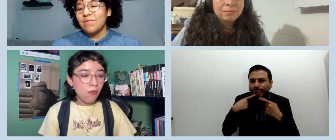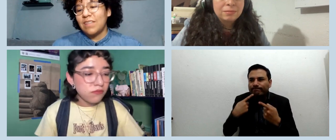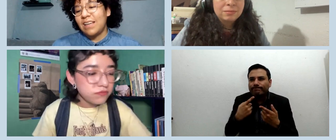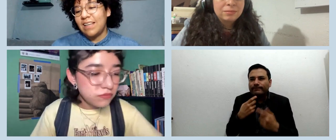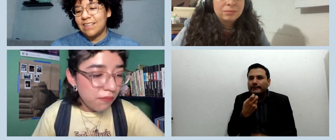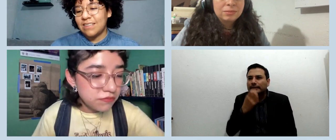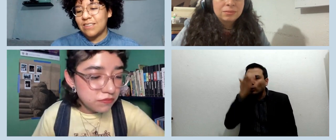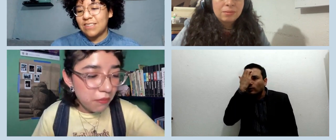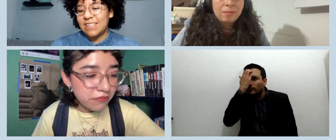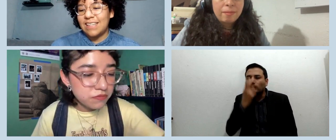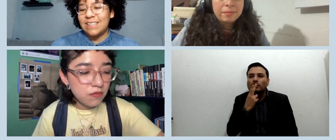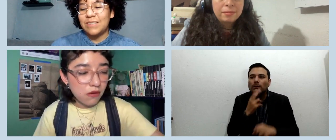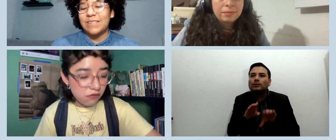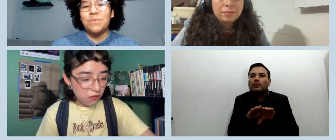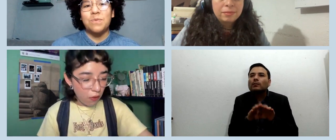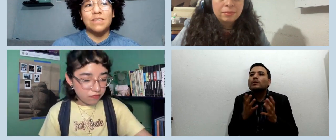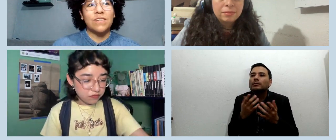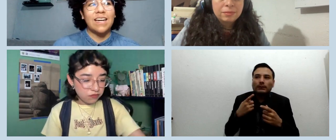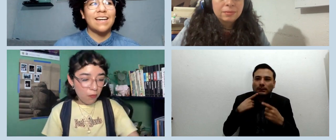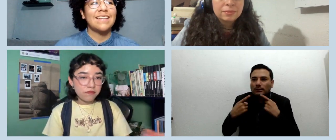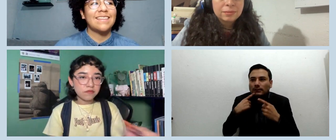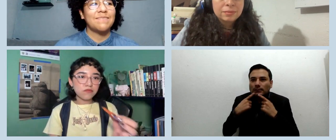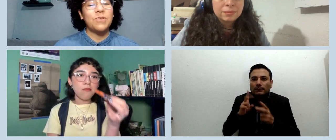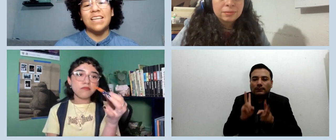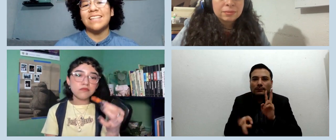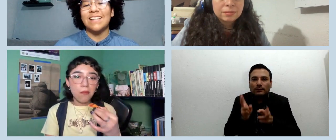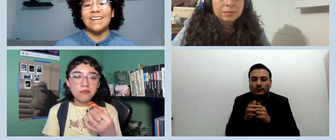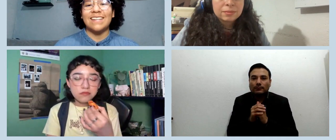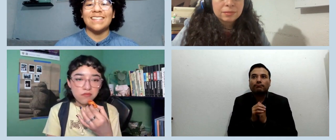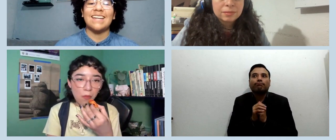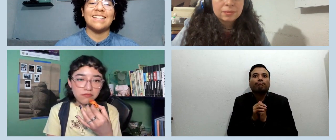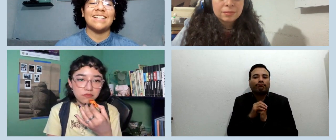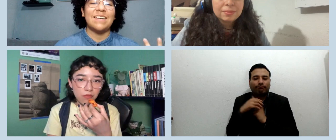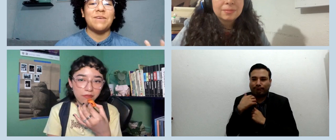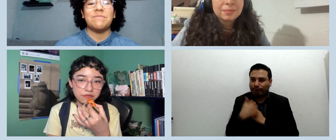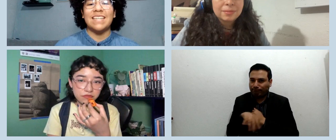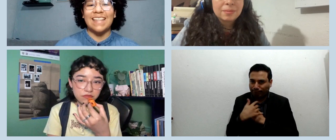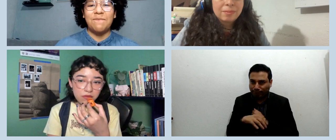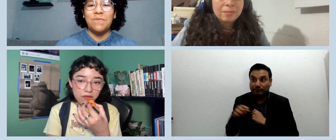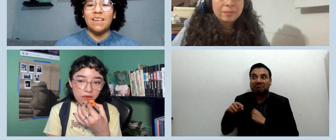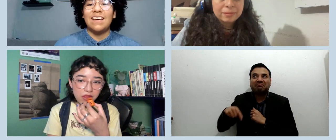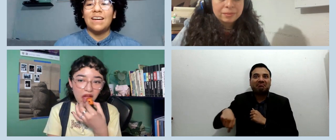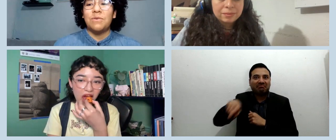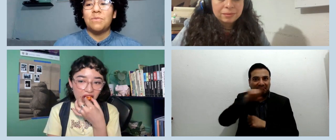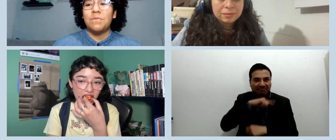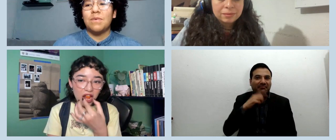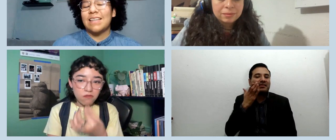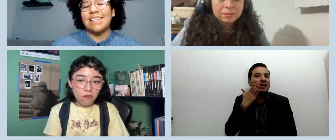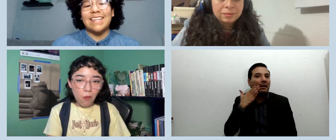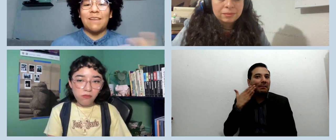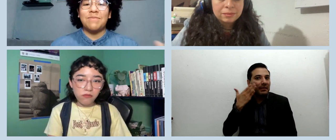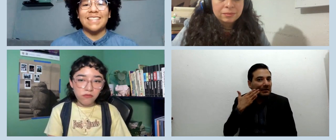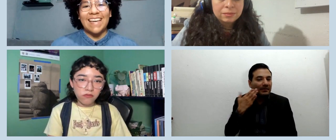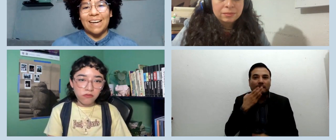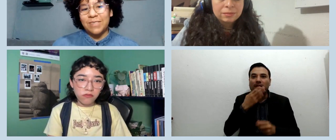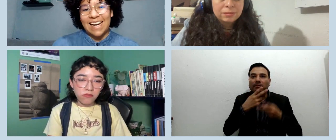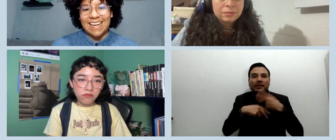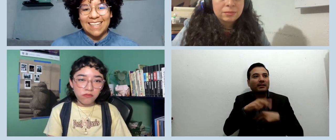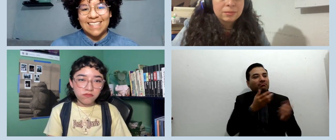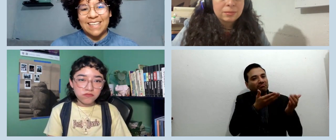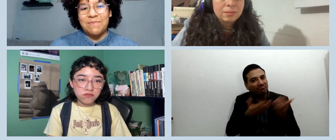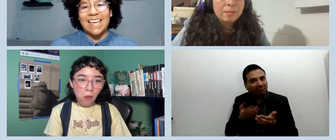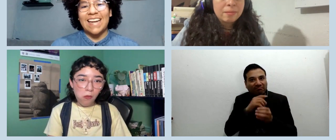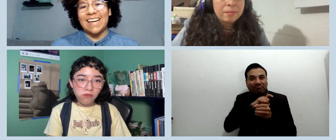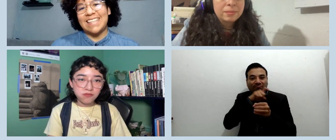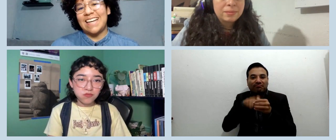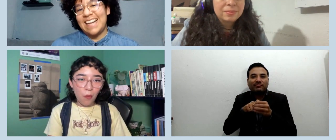él entonces pues fue muy linda esa esa bienvenida porque literalmente llegamos a la